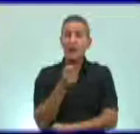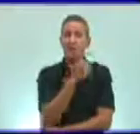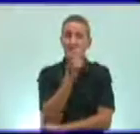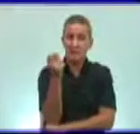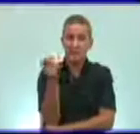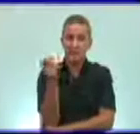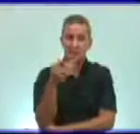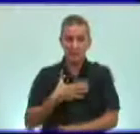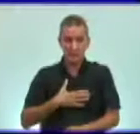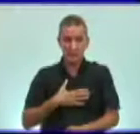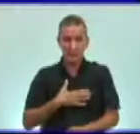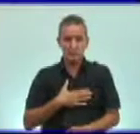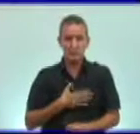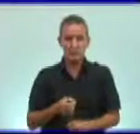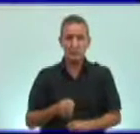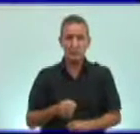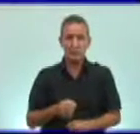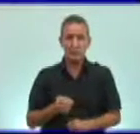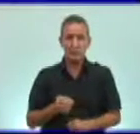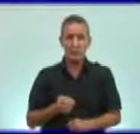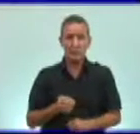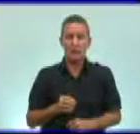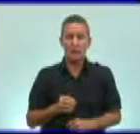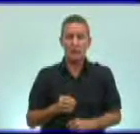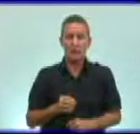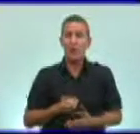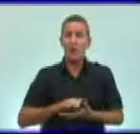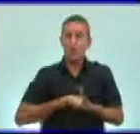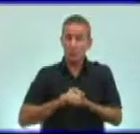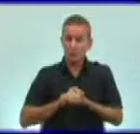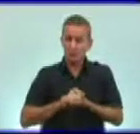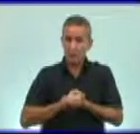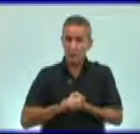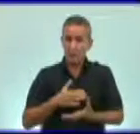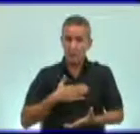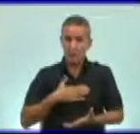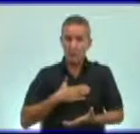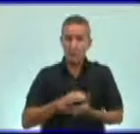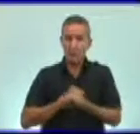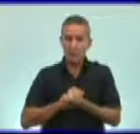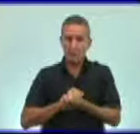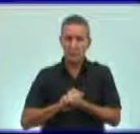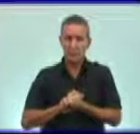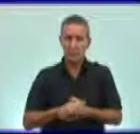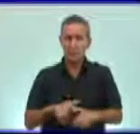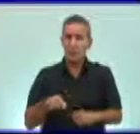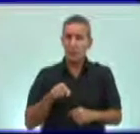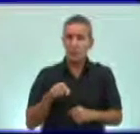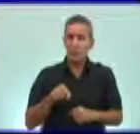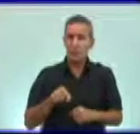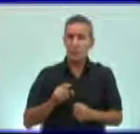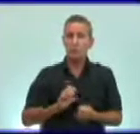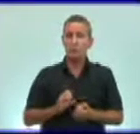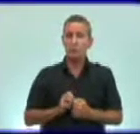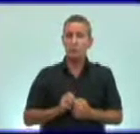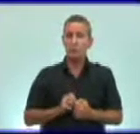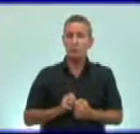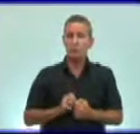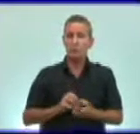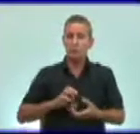oh mi maestro, oh mi amigo, oh mi amigo, oh mi Robinson, usted formó mi corazón